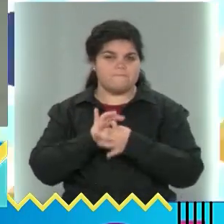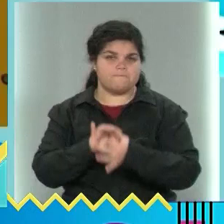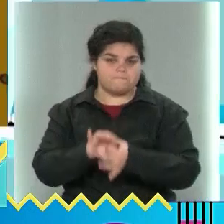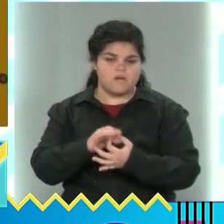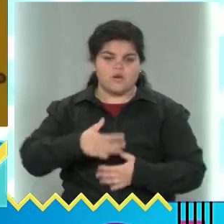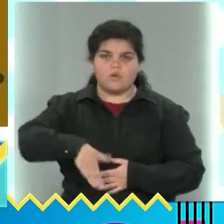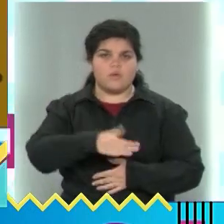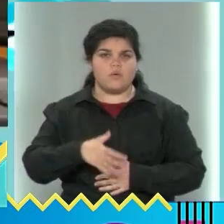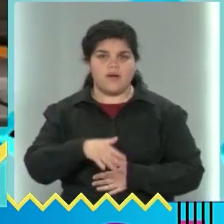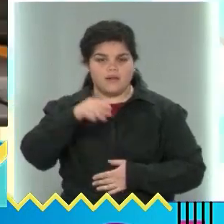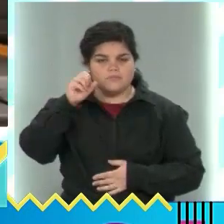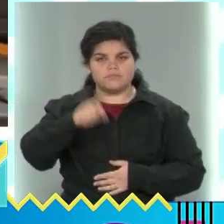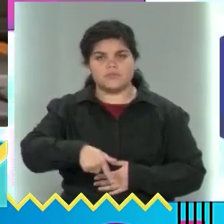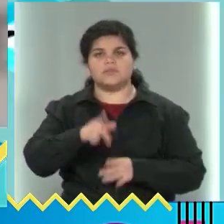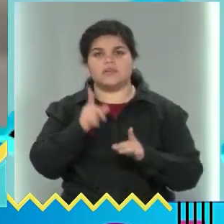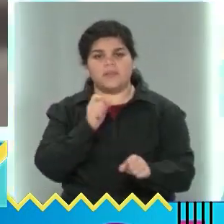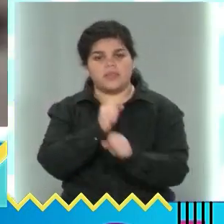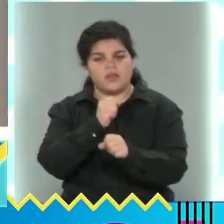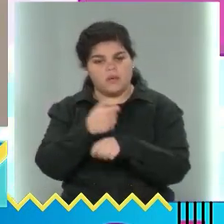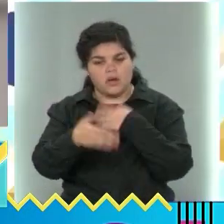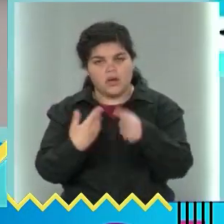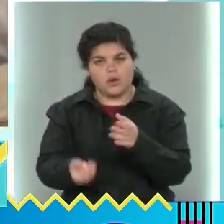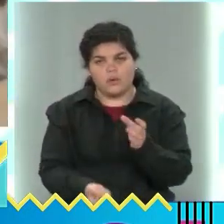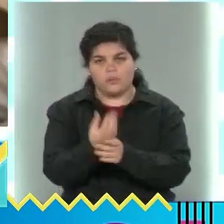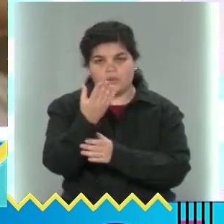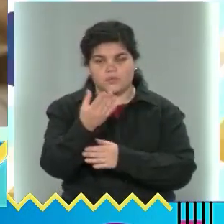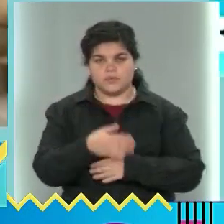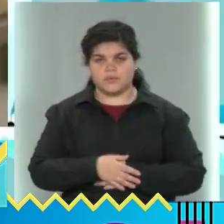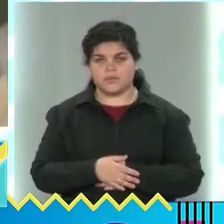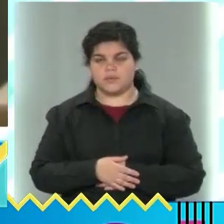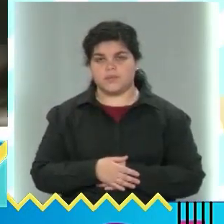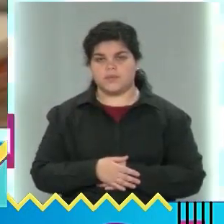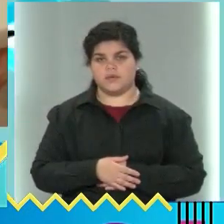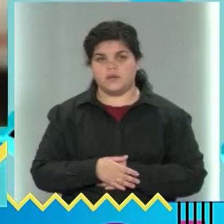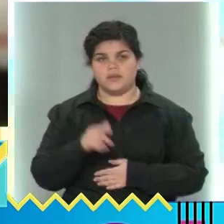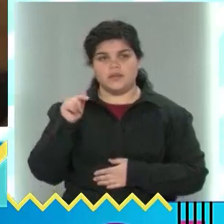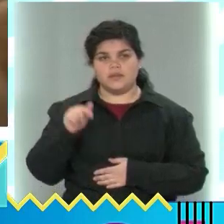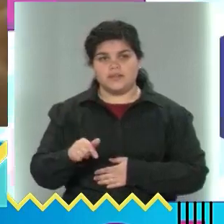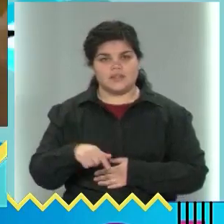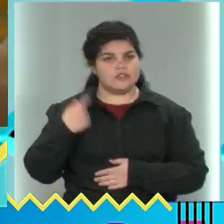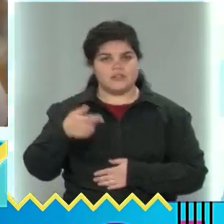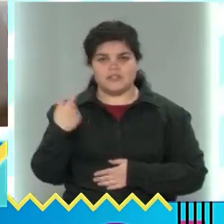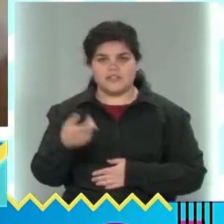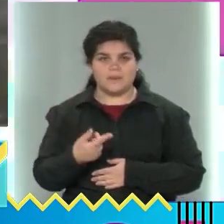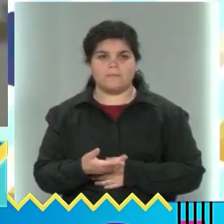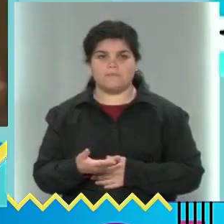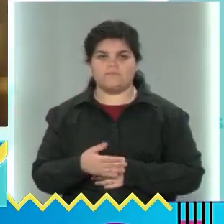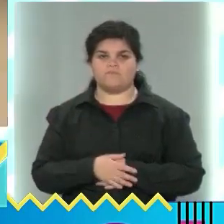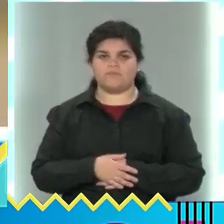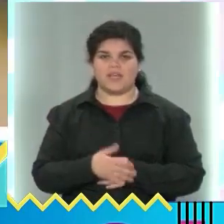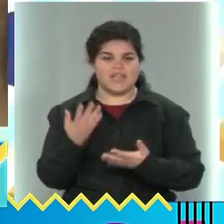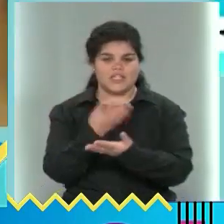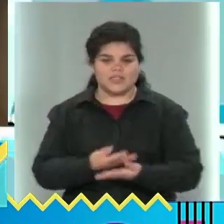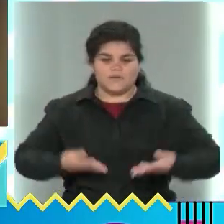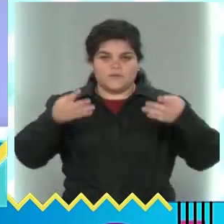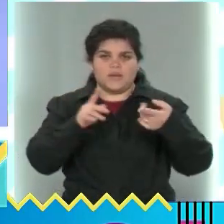funcionar que produce empleo. Y es muy pernicioso dejar sin red de